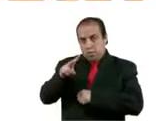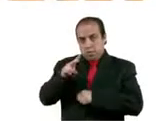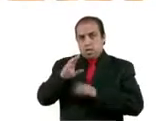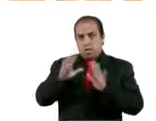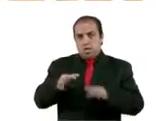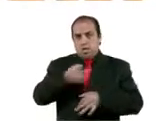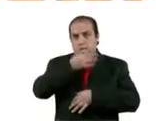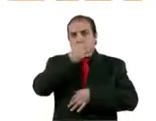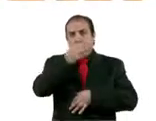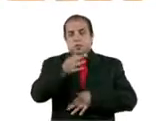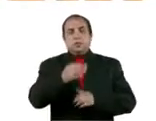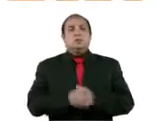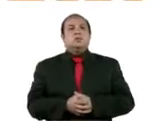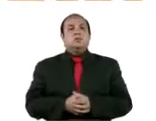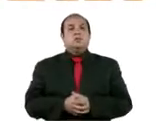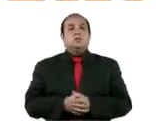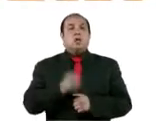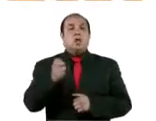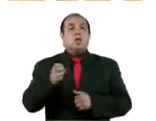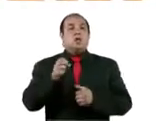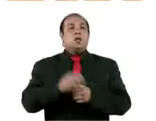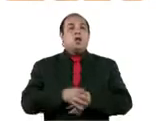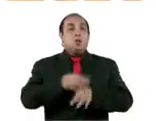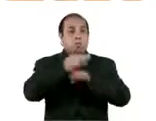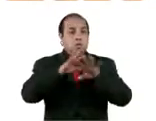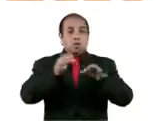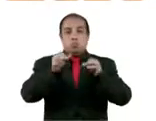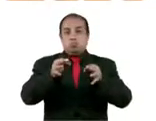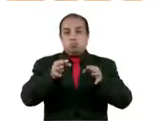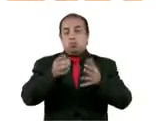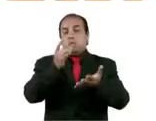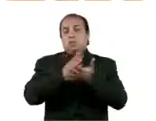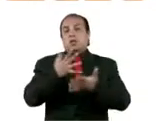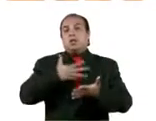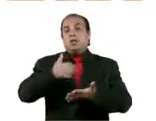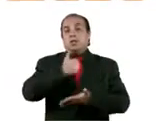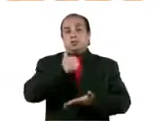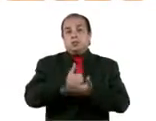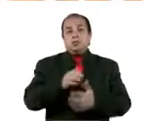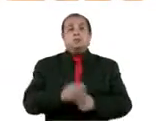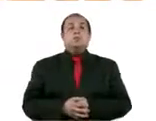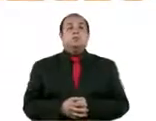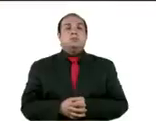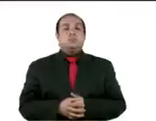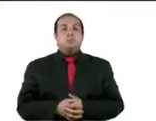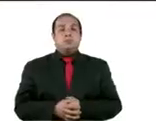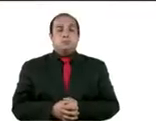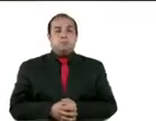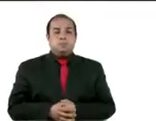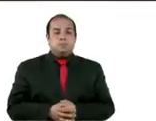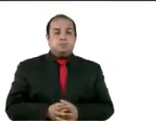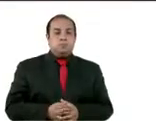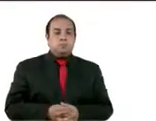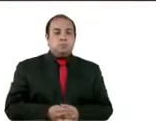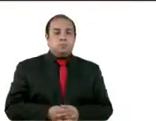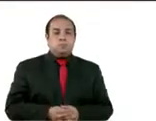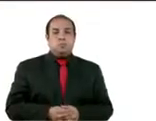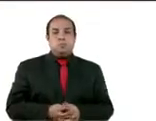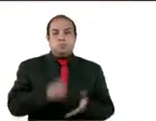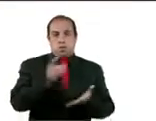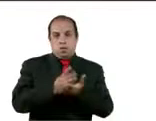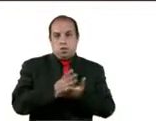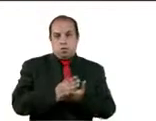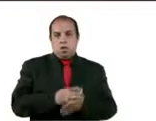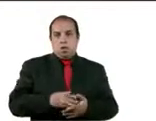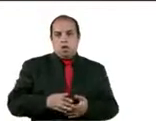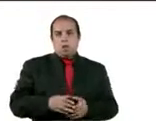el boletín es la información oficial y es lo único que se tiene en la ciudad. Nada más para que